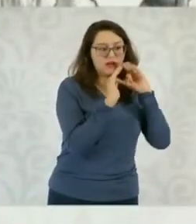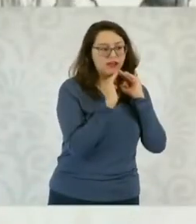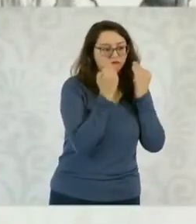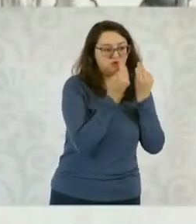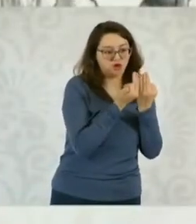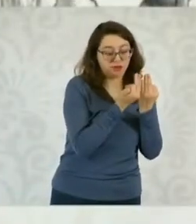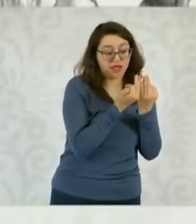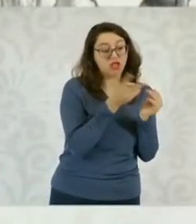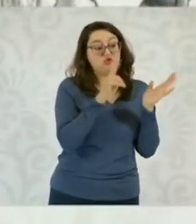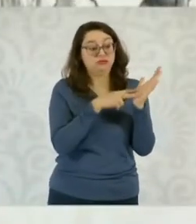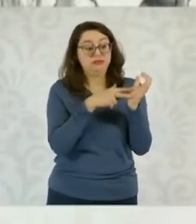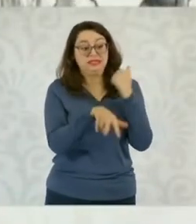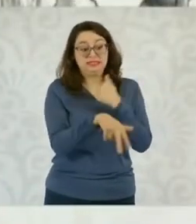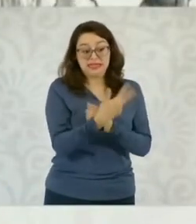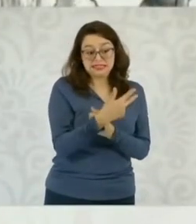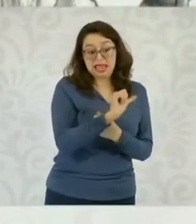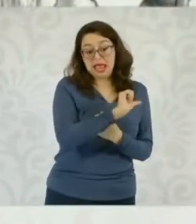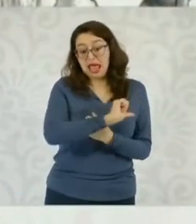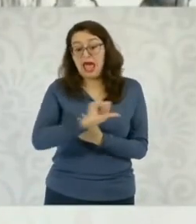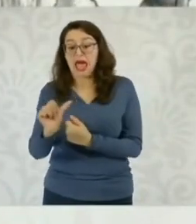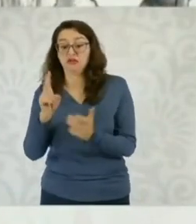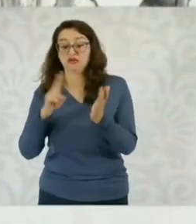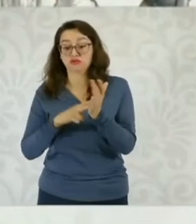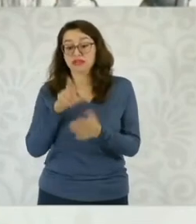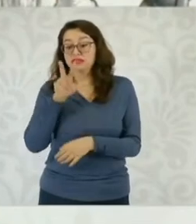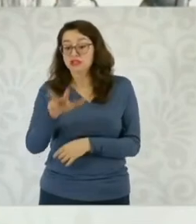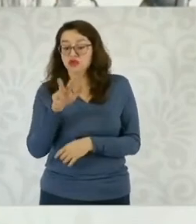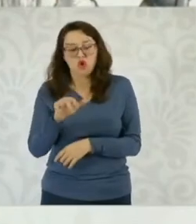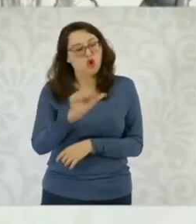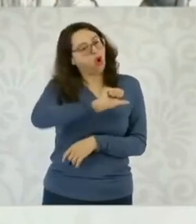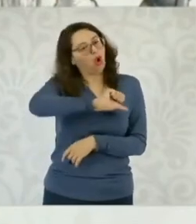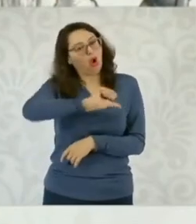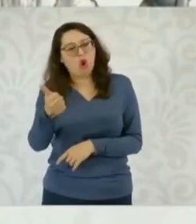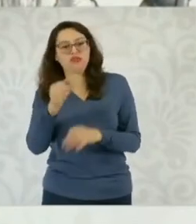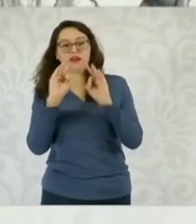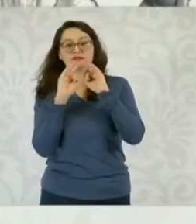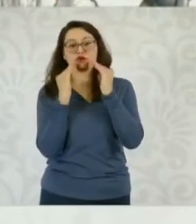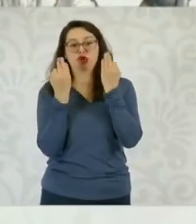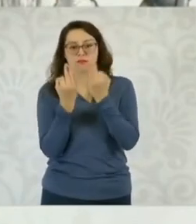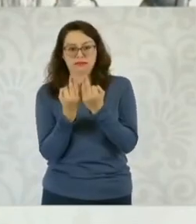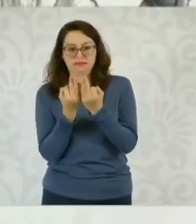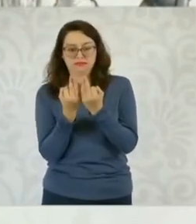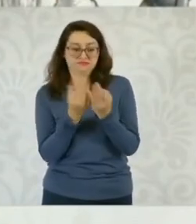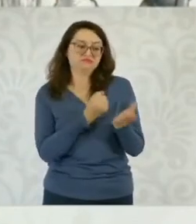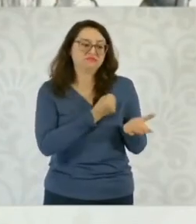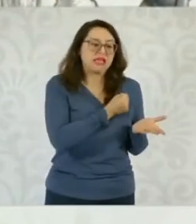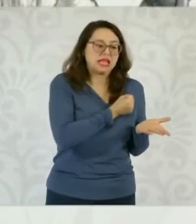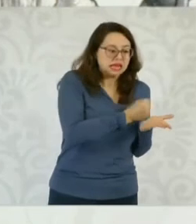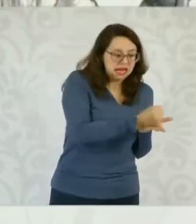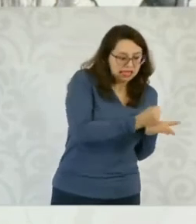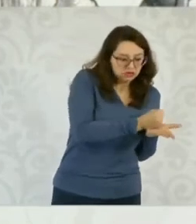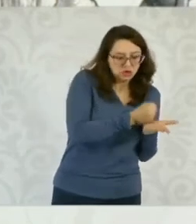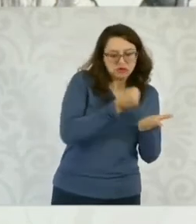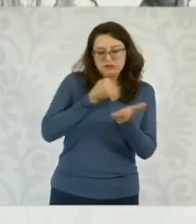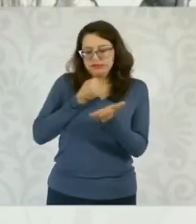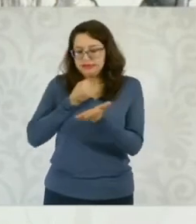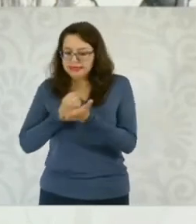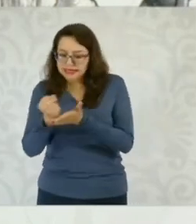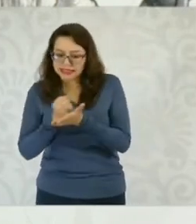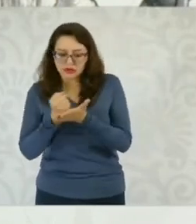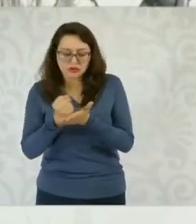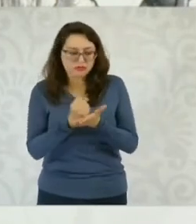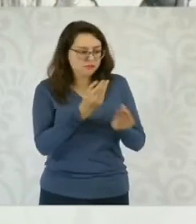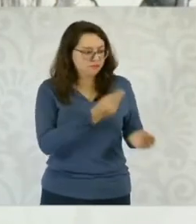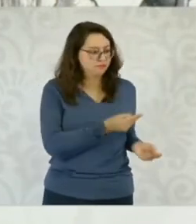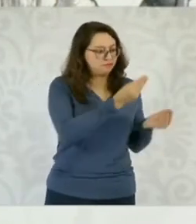al 2018. Estos esquemas de crédito que se dieron al trabajador, que lo ha estado explicando Octavio,